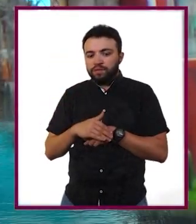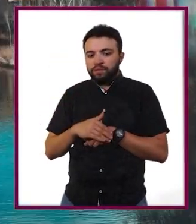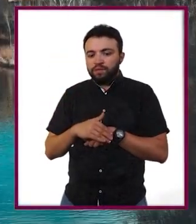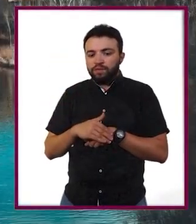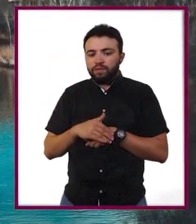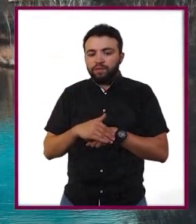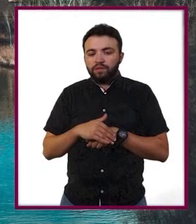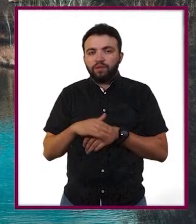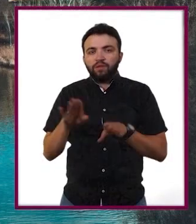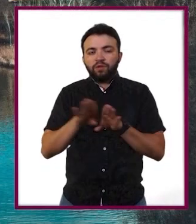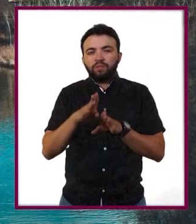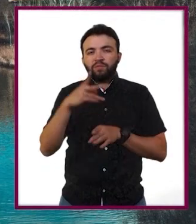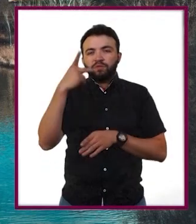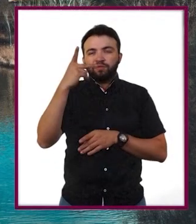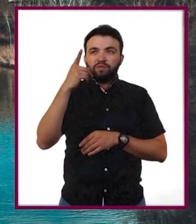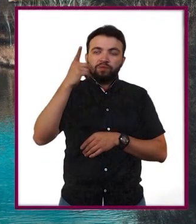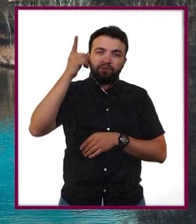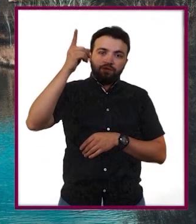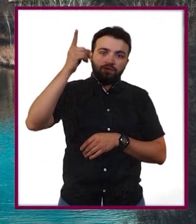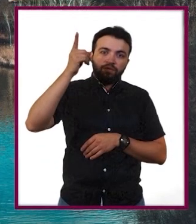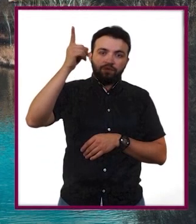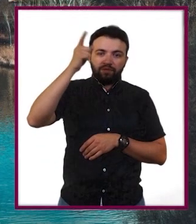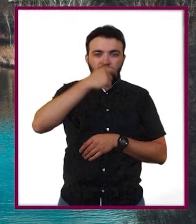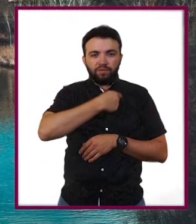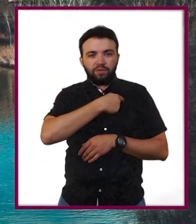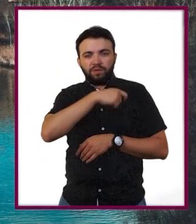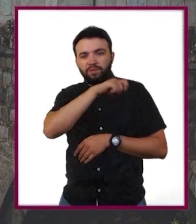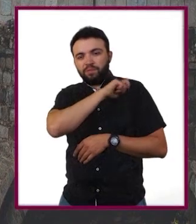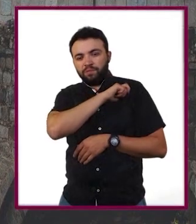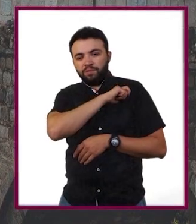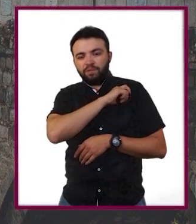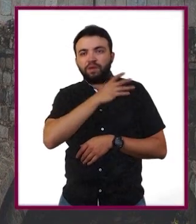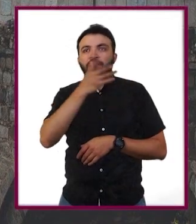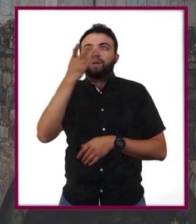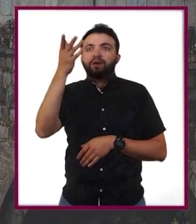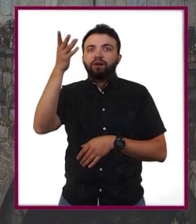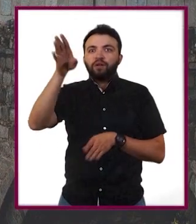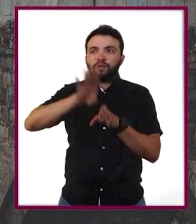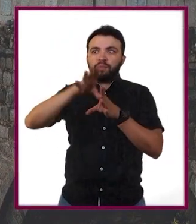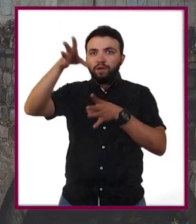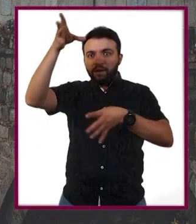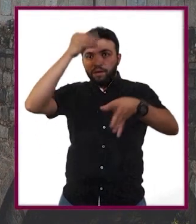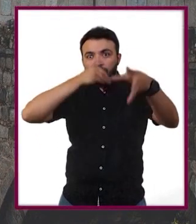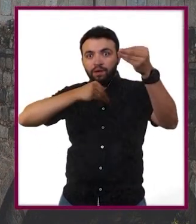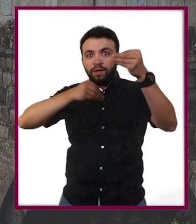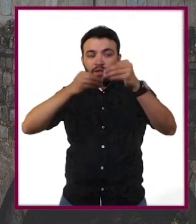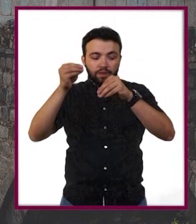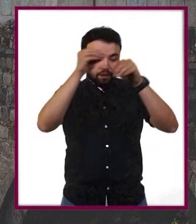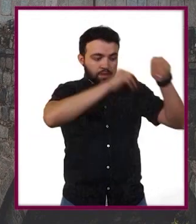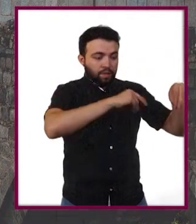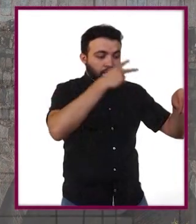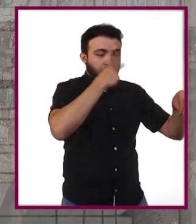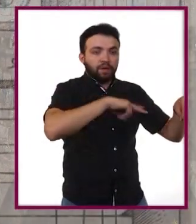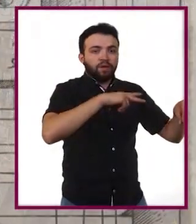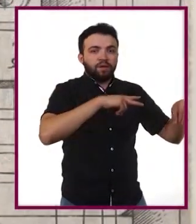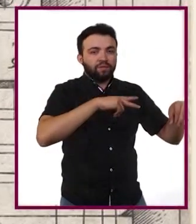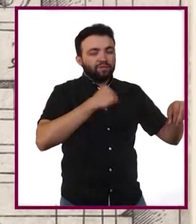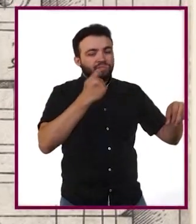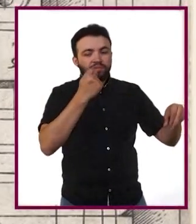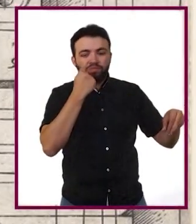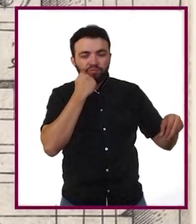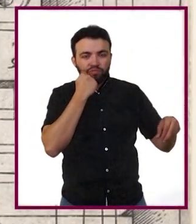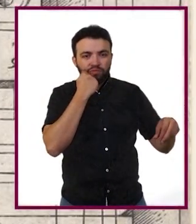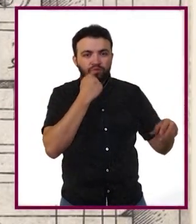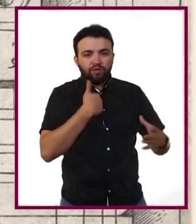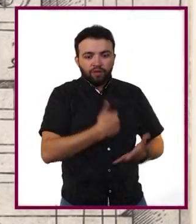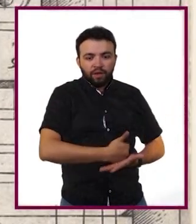A través de las obras que hacen otros frailes en otros conventos, vemos que ellos se basaban en el libro o en el tratado